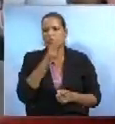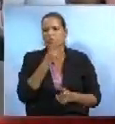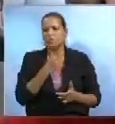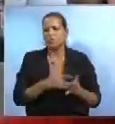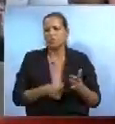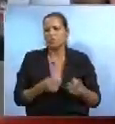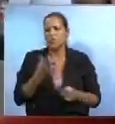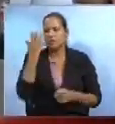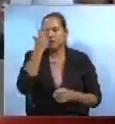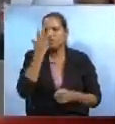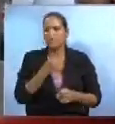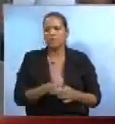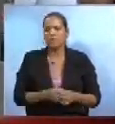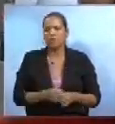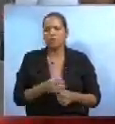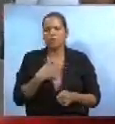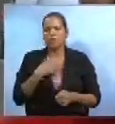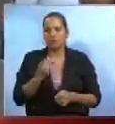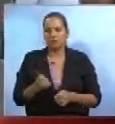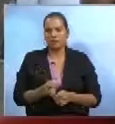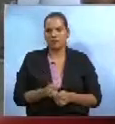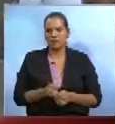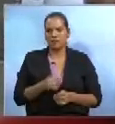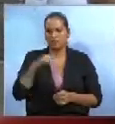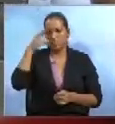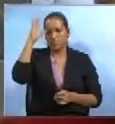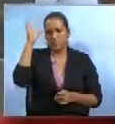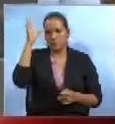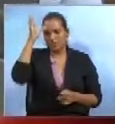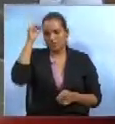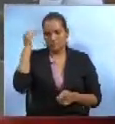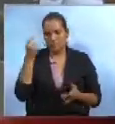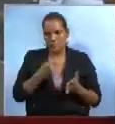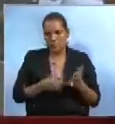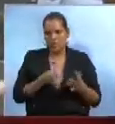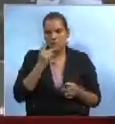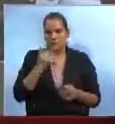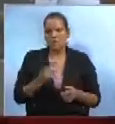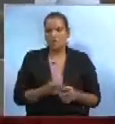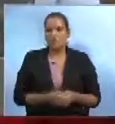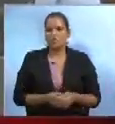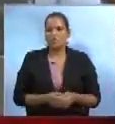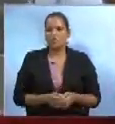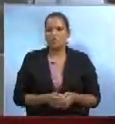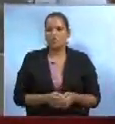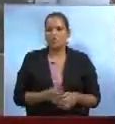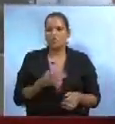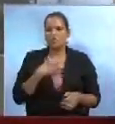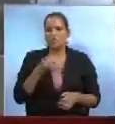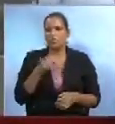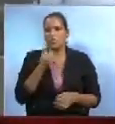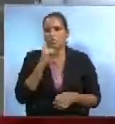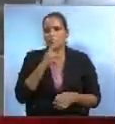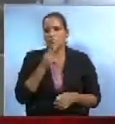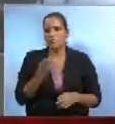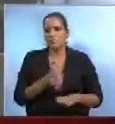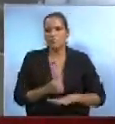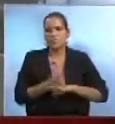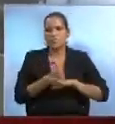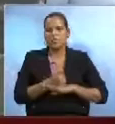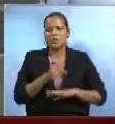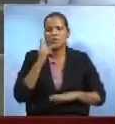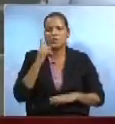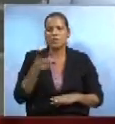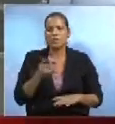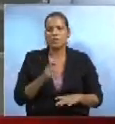¿O es que los esmeraldeños y las esmeraldeñas son o somos qué? Para que se nos diga en la cara de que esas autoridades no han